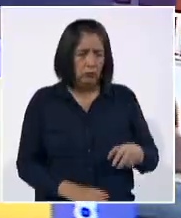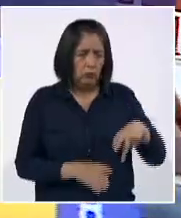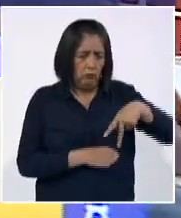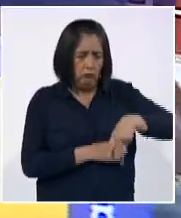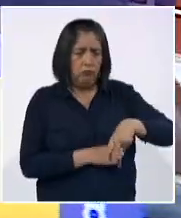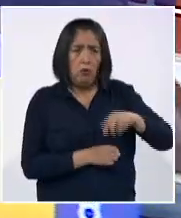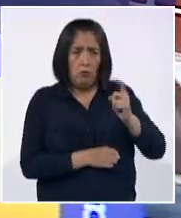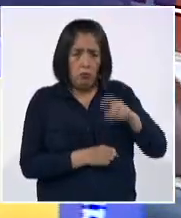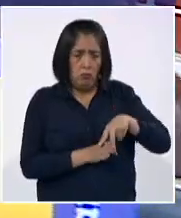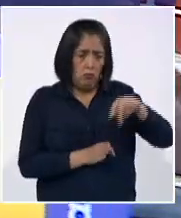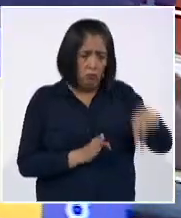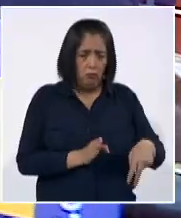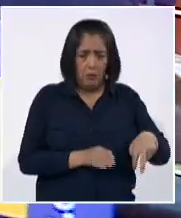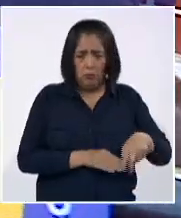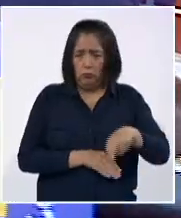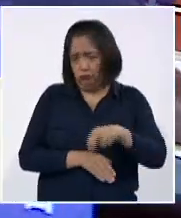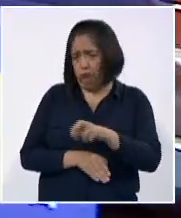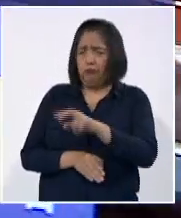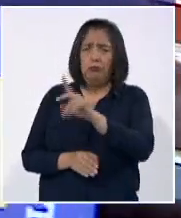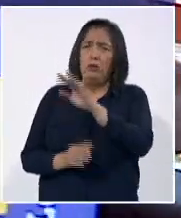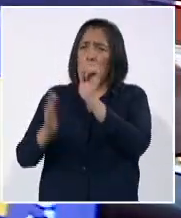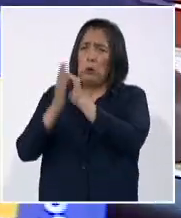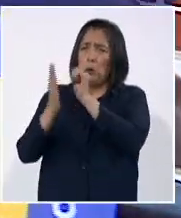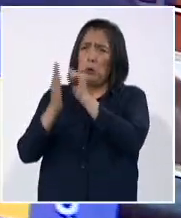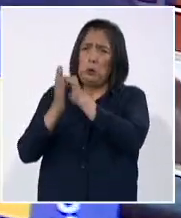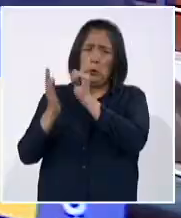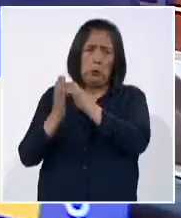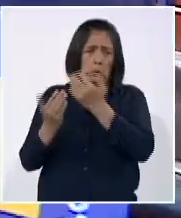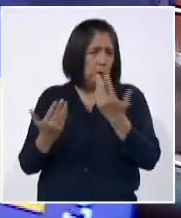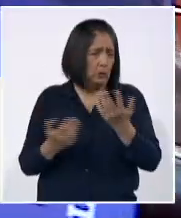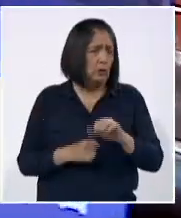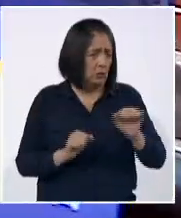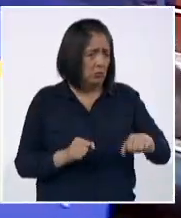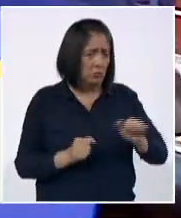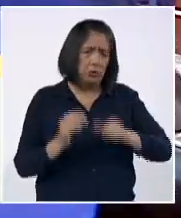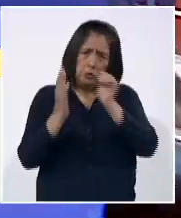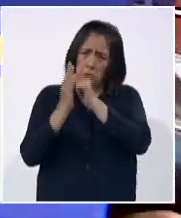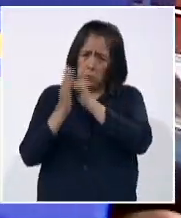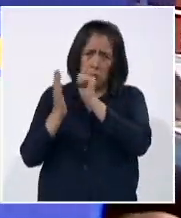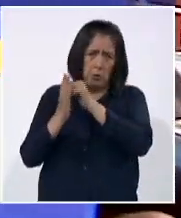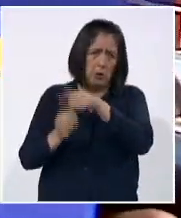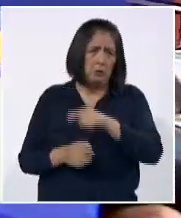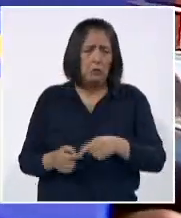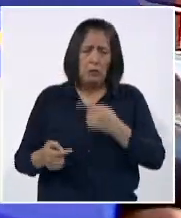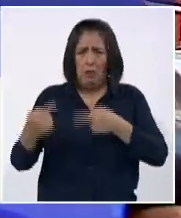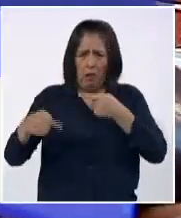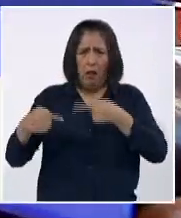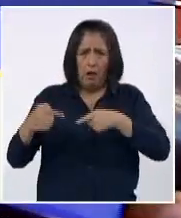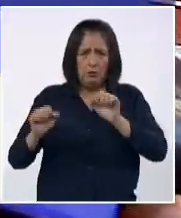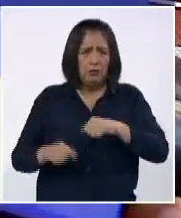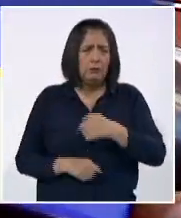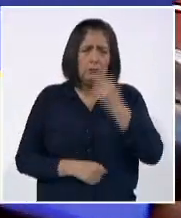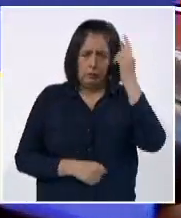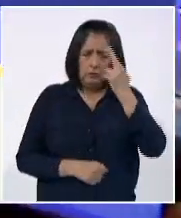moto, como lo voy a repetir. Ajá. ¿Y tocó la puerta? ¿Tenía una carga? Sí, tocaron, discusión hubo y por